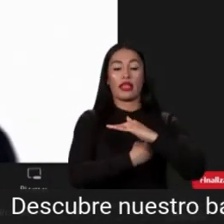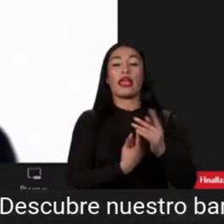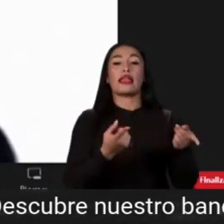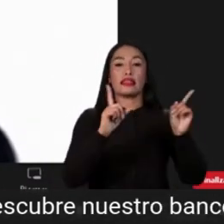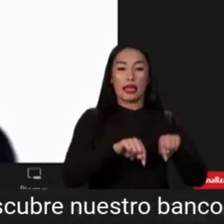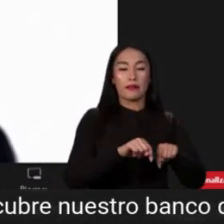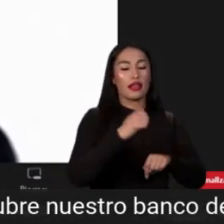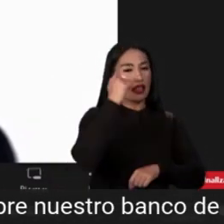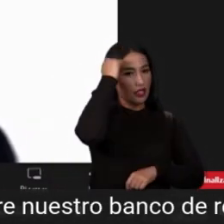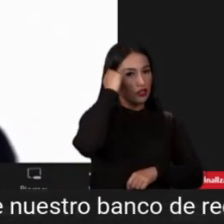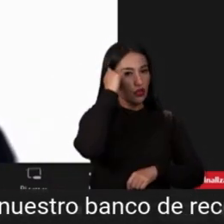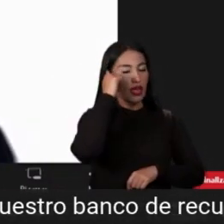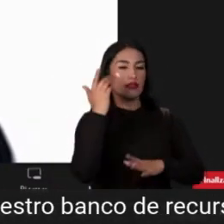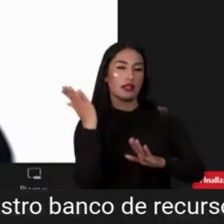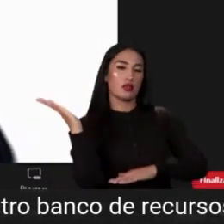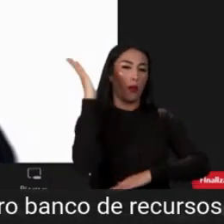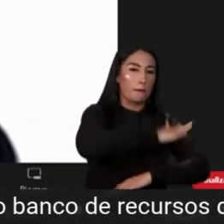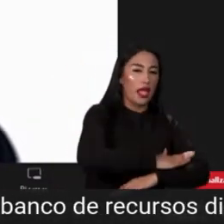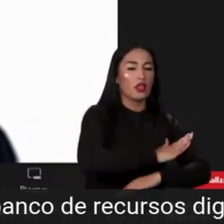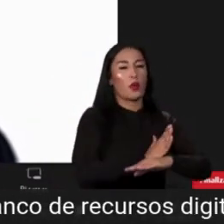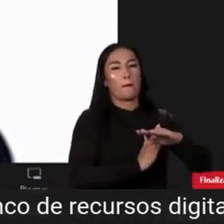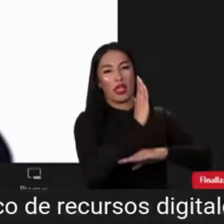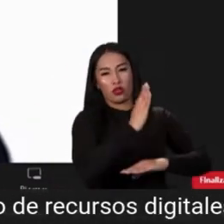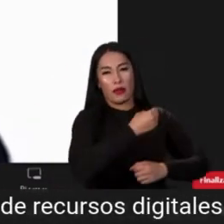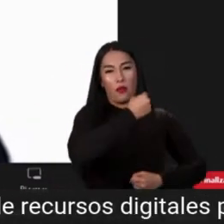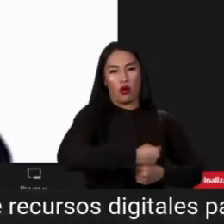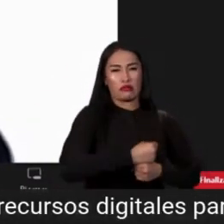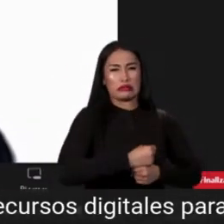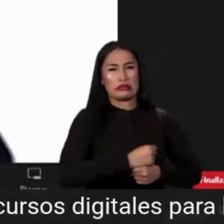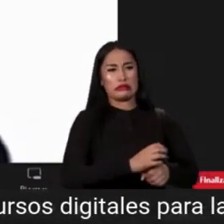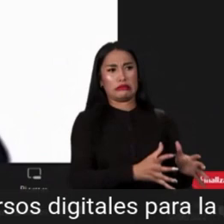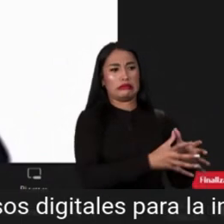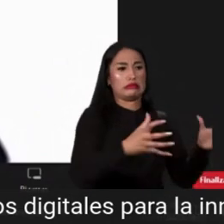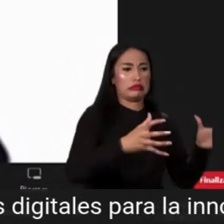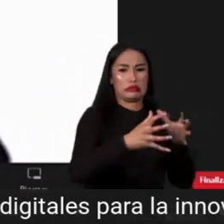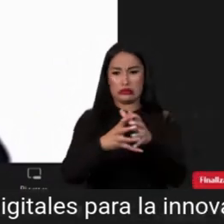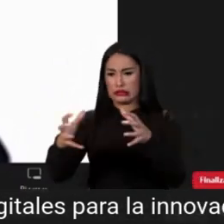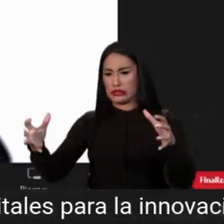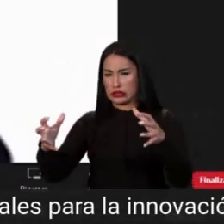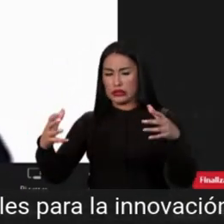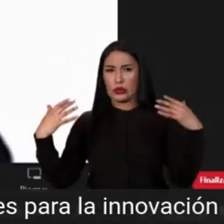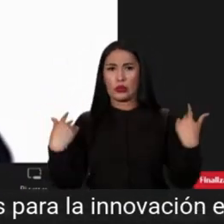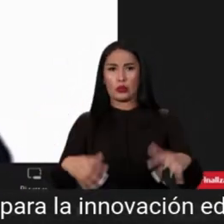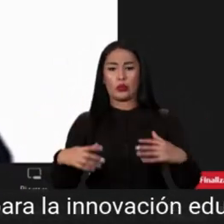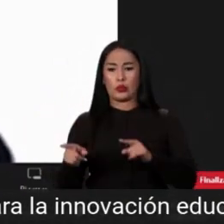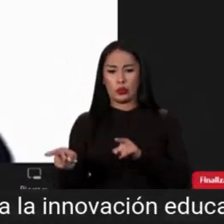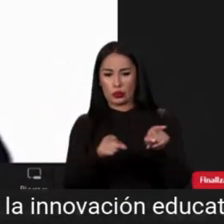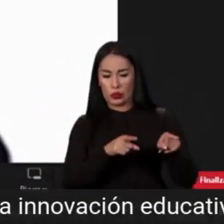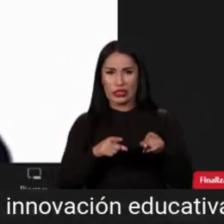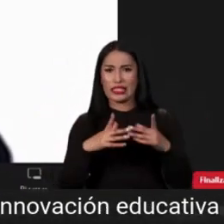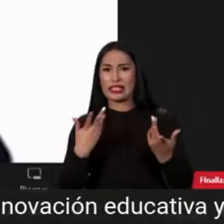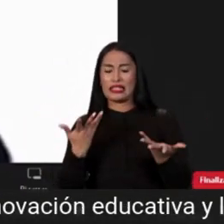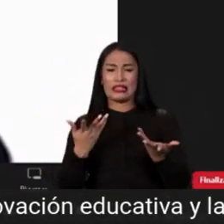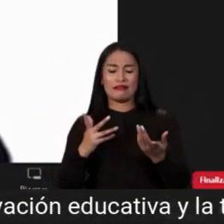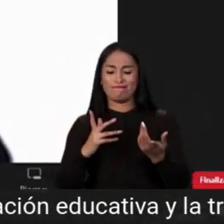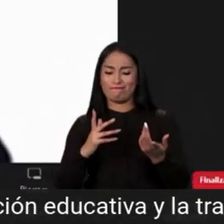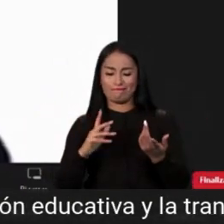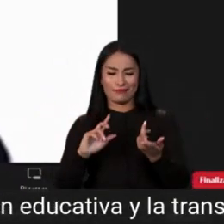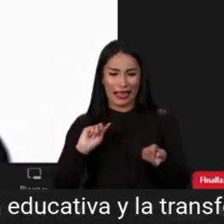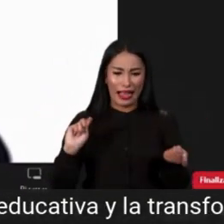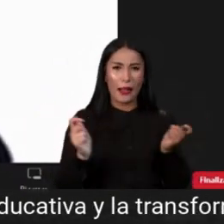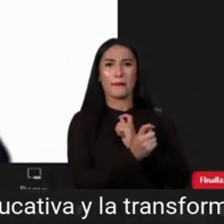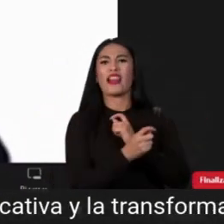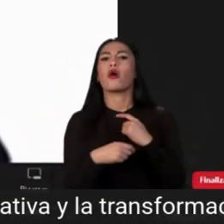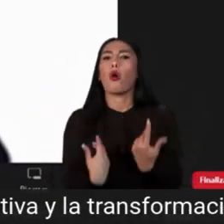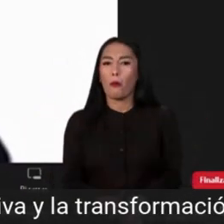tiempo completo y de tiempo parcial, ¿no? Entonces, para hacer este cambio, parte muy importante de esto